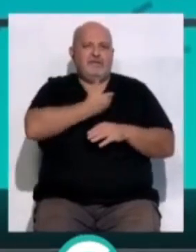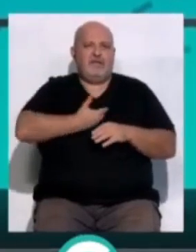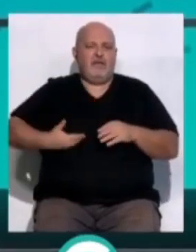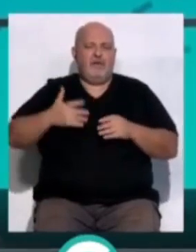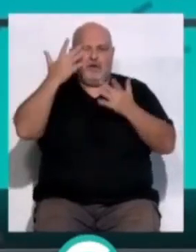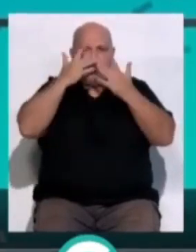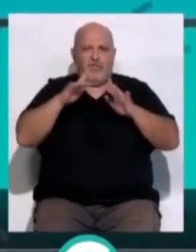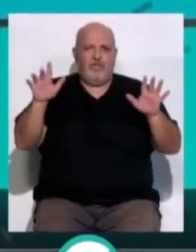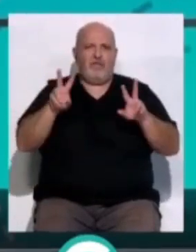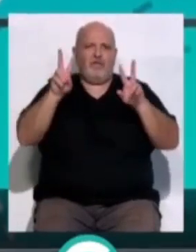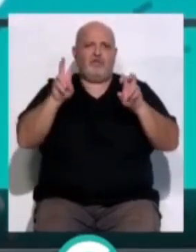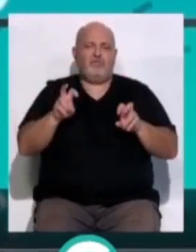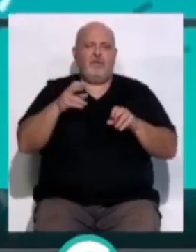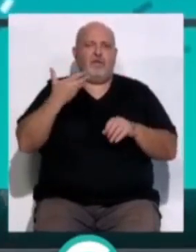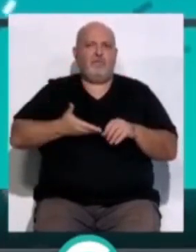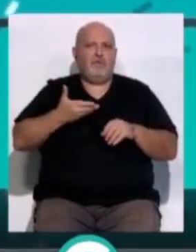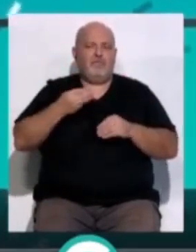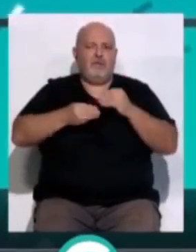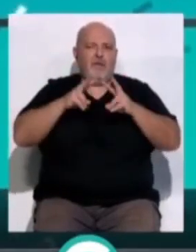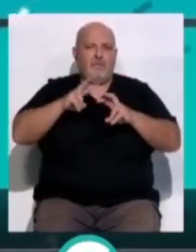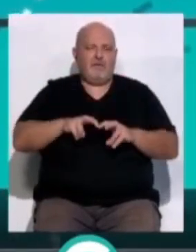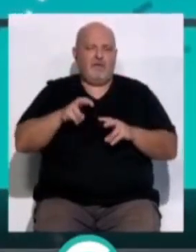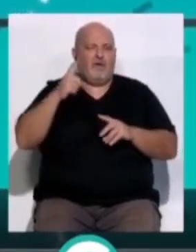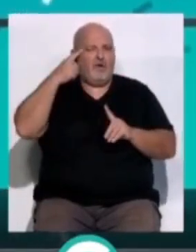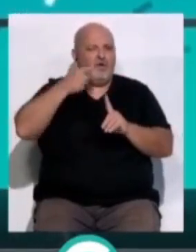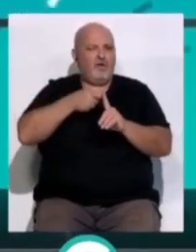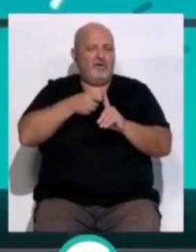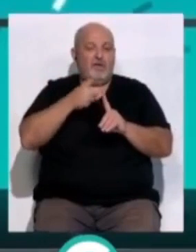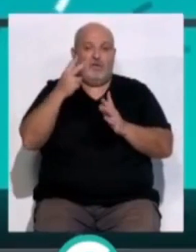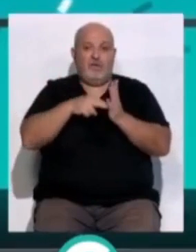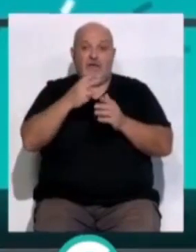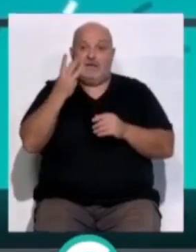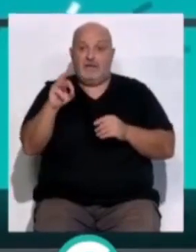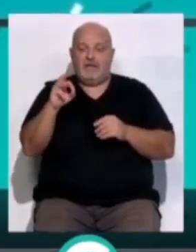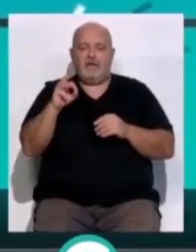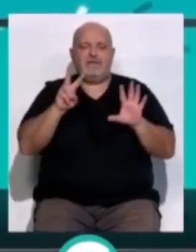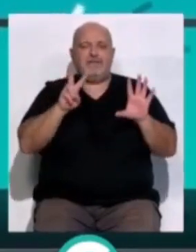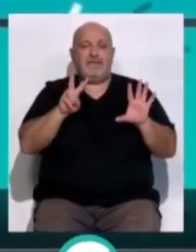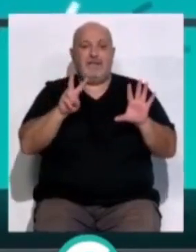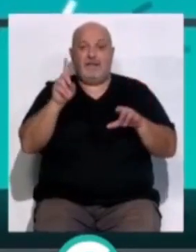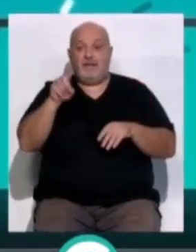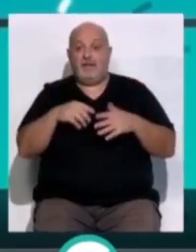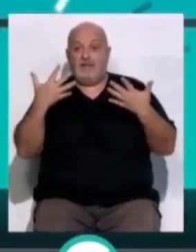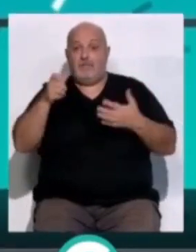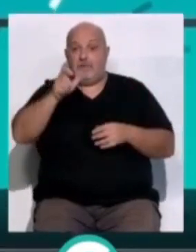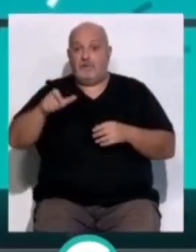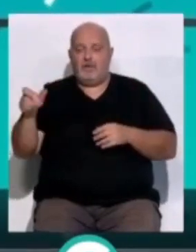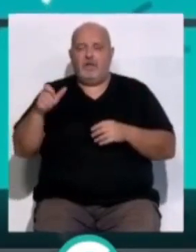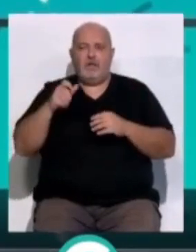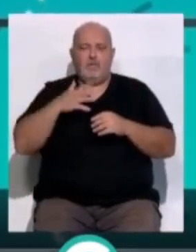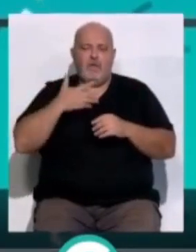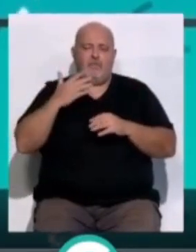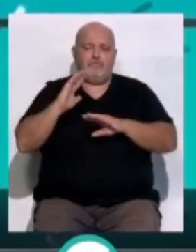para concienciar sobre la importancia de la investigación. El objetivo es que en 2030 7 de cada 10 personas superen